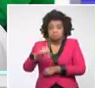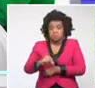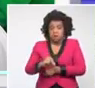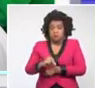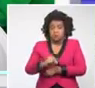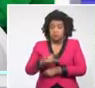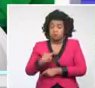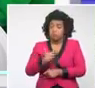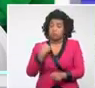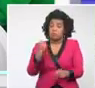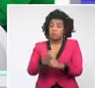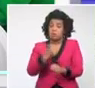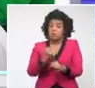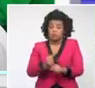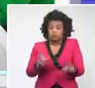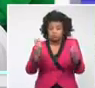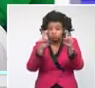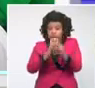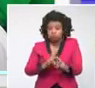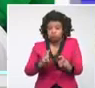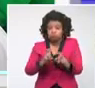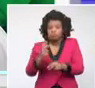trabaja para obtener